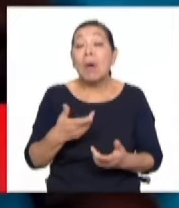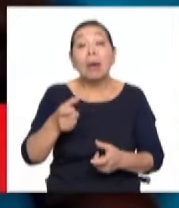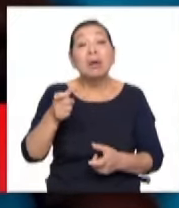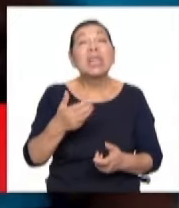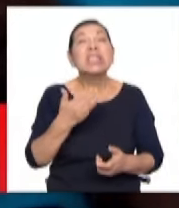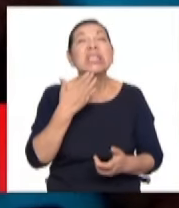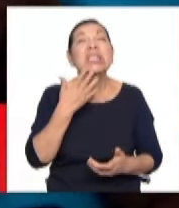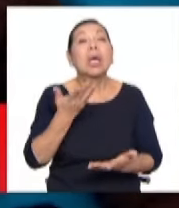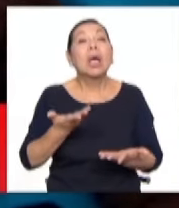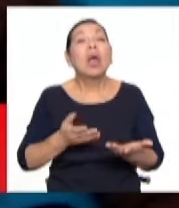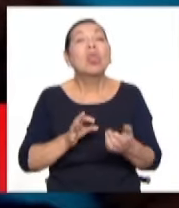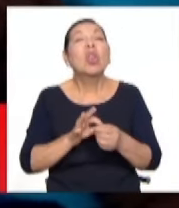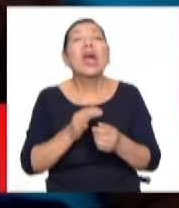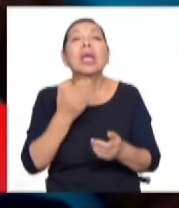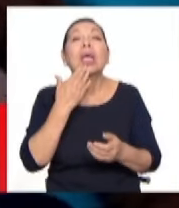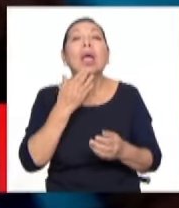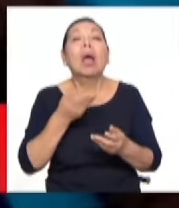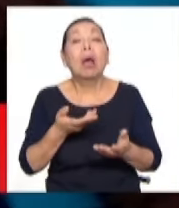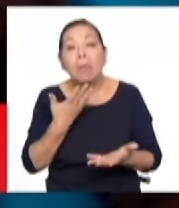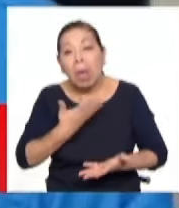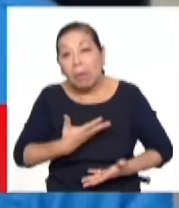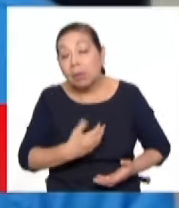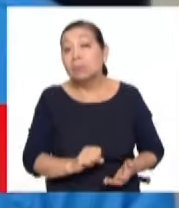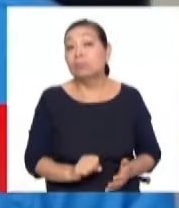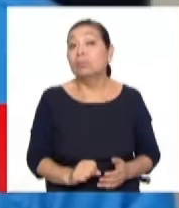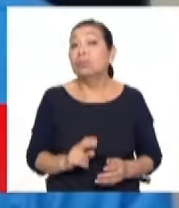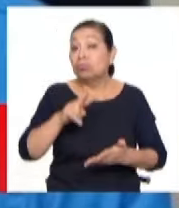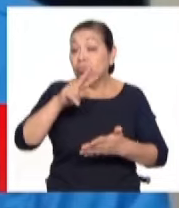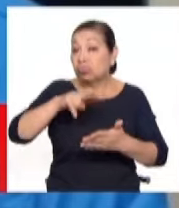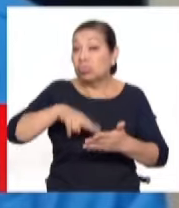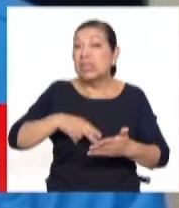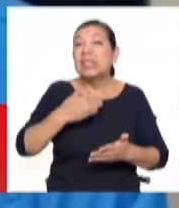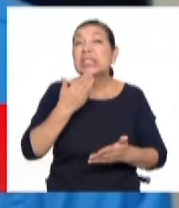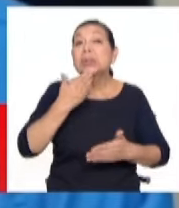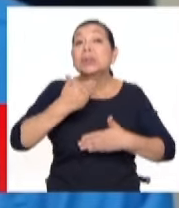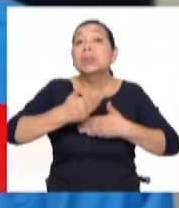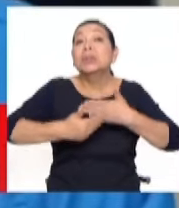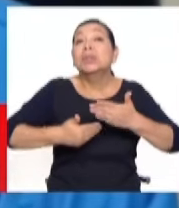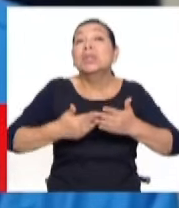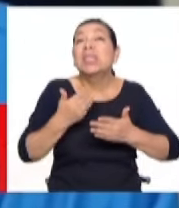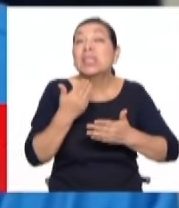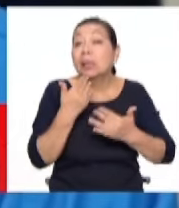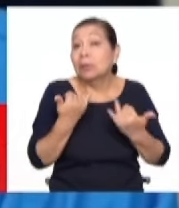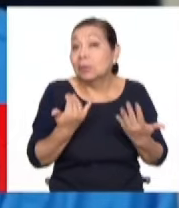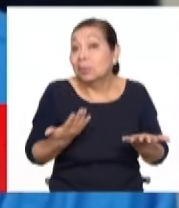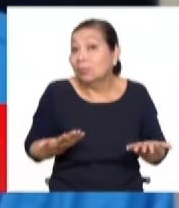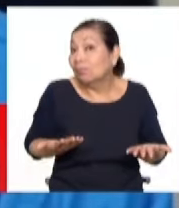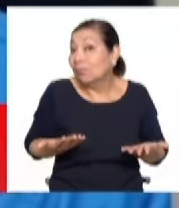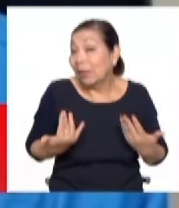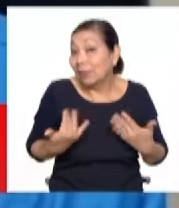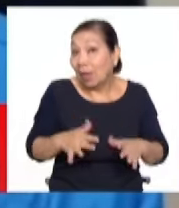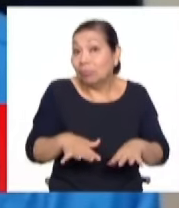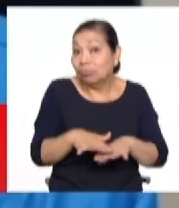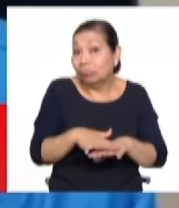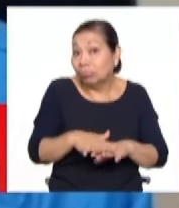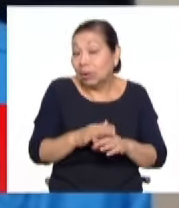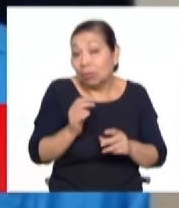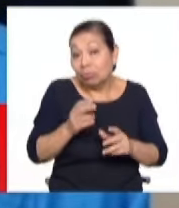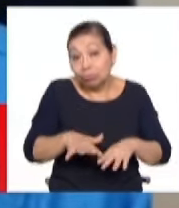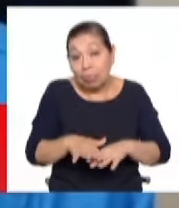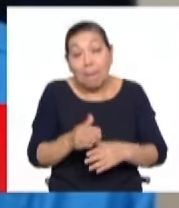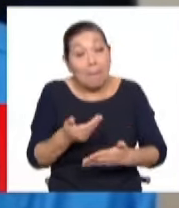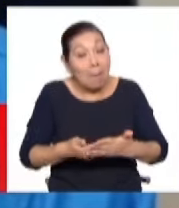personal que brindó las atenciones para revisar todos los flujos y procesos al respecto y esto pues obviamente ya está en las instancias